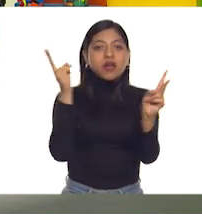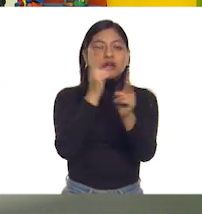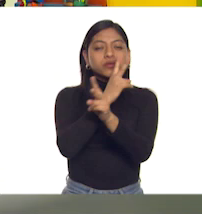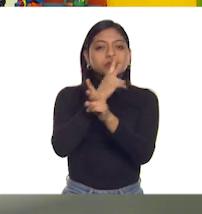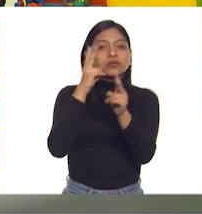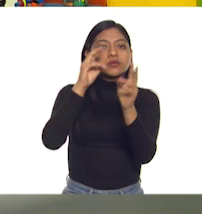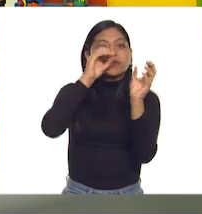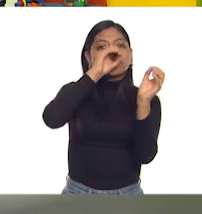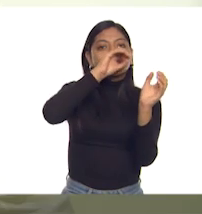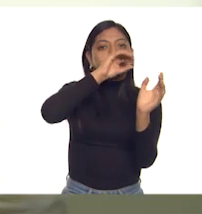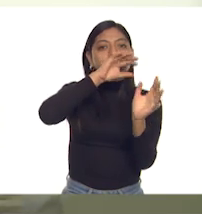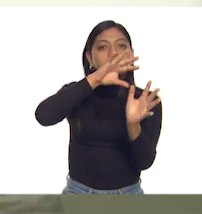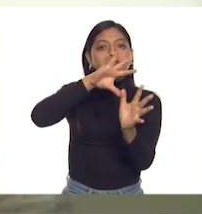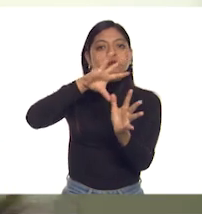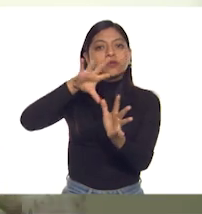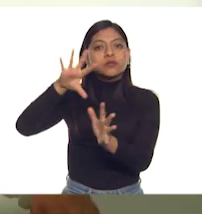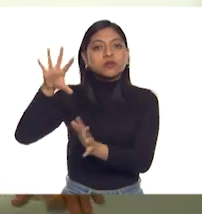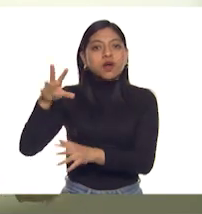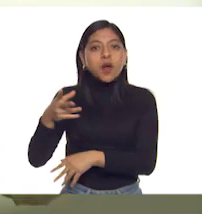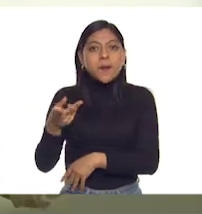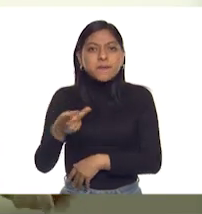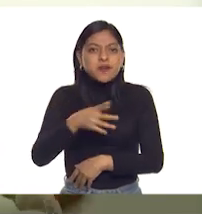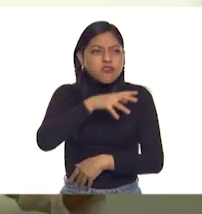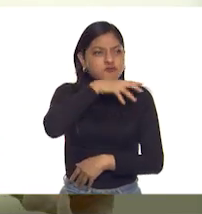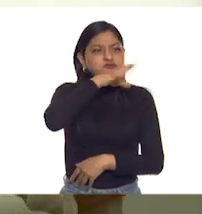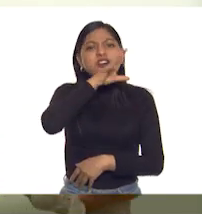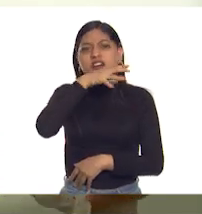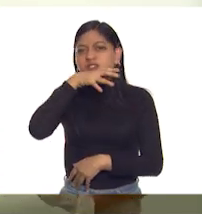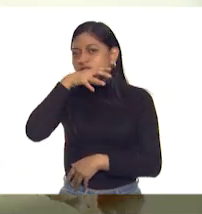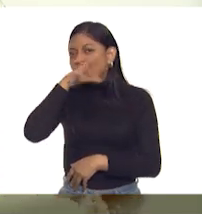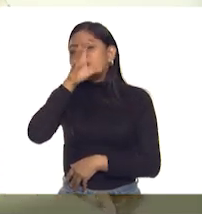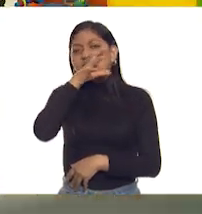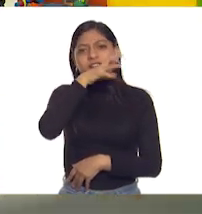Los perros empezaron a aullar.